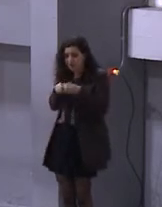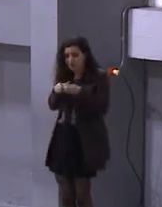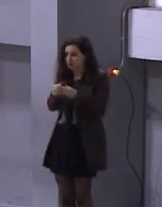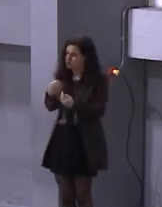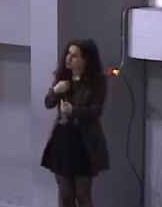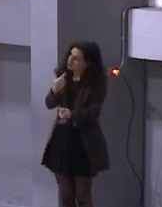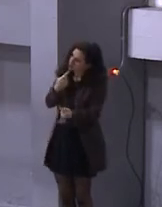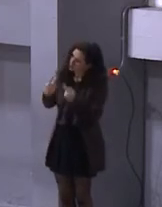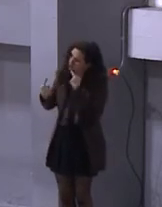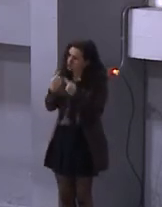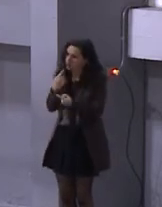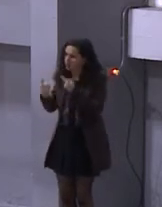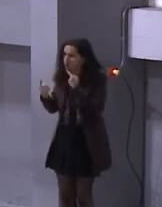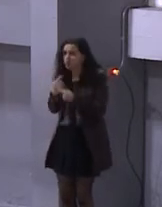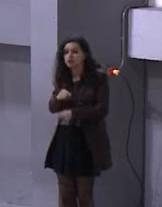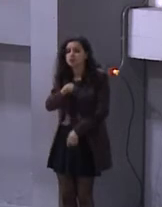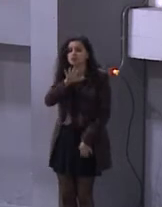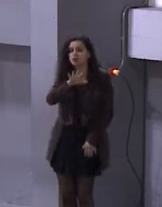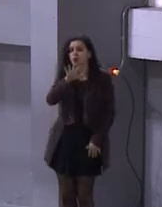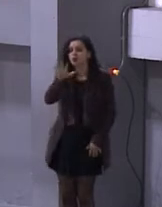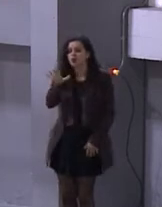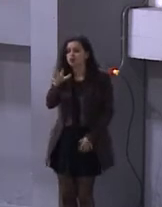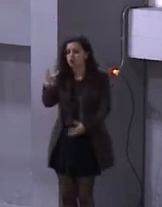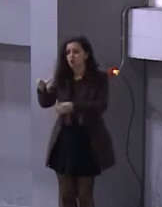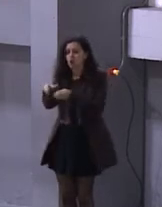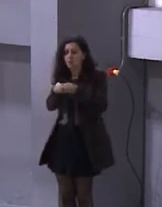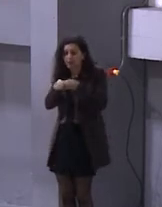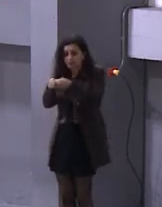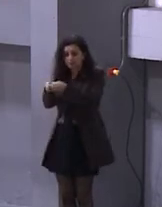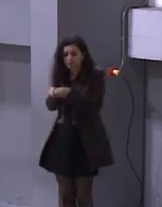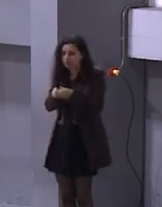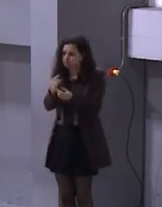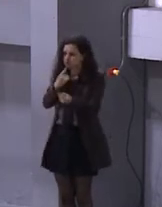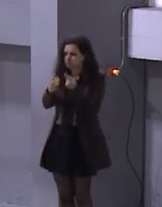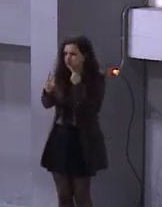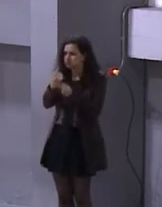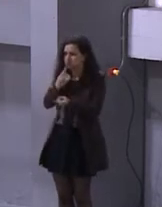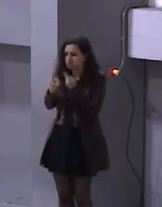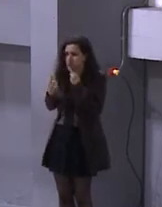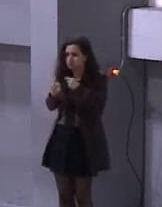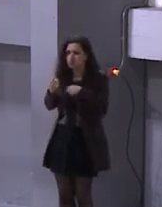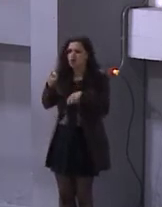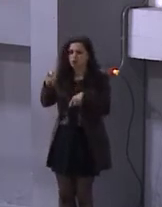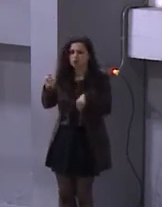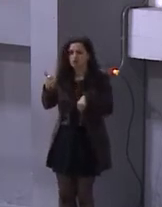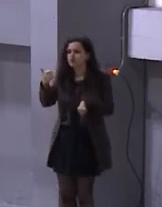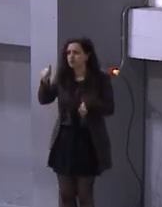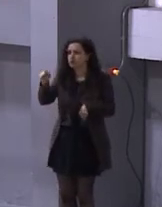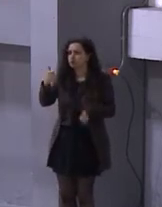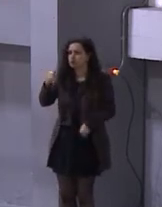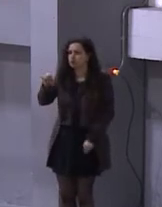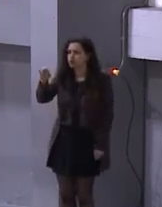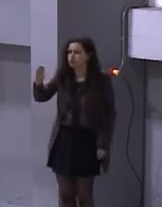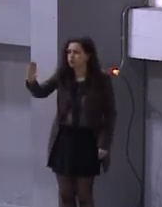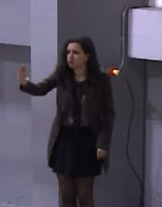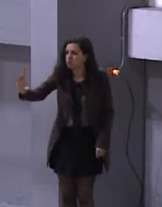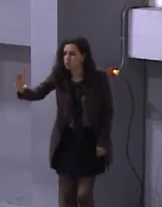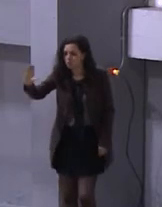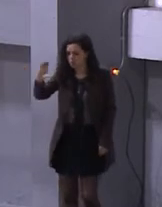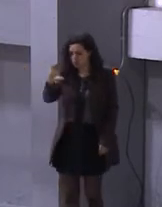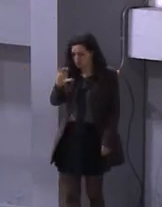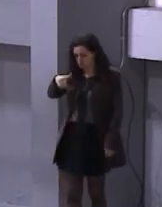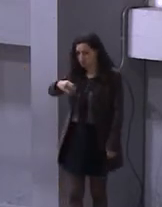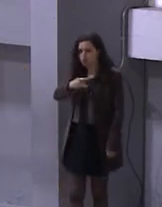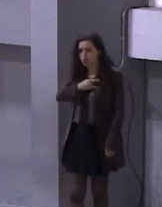establecimos con ellas, 55 cooperativas, decidieron enviar sus excedentes a la Universidad Pedagógica,